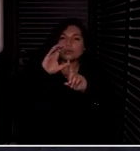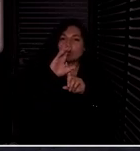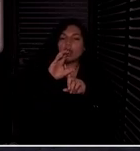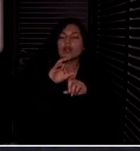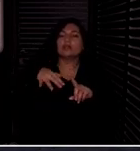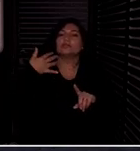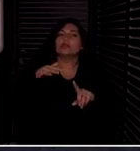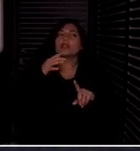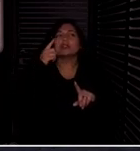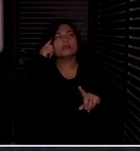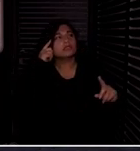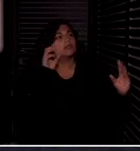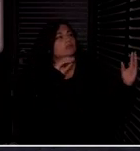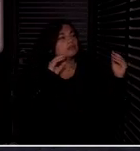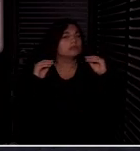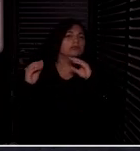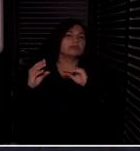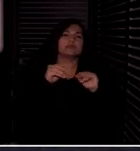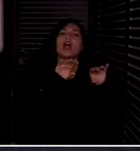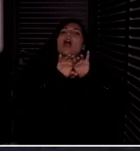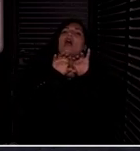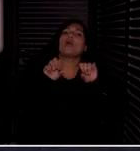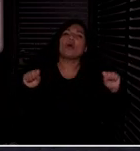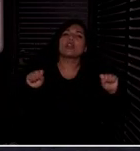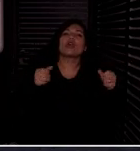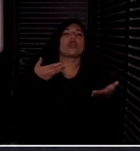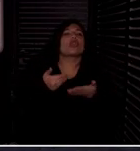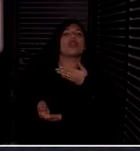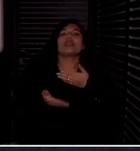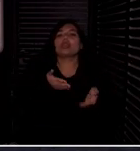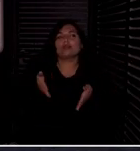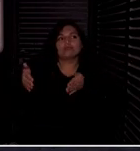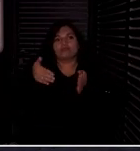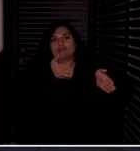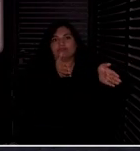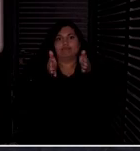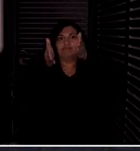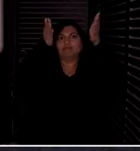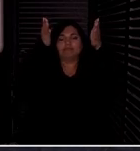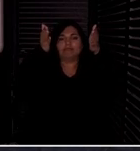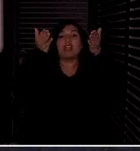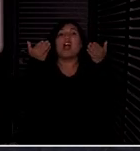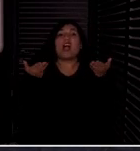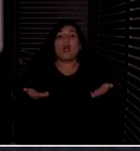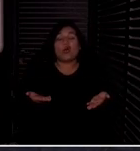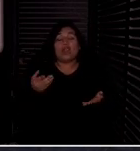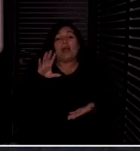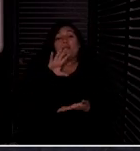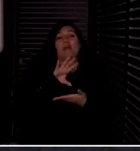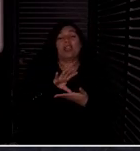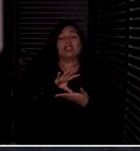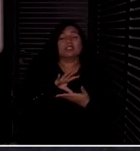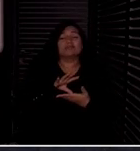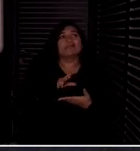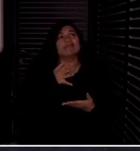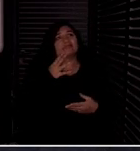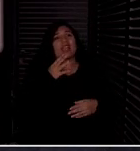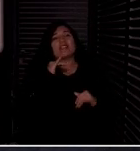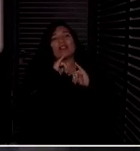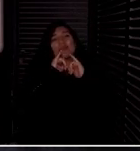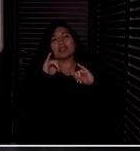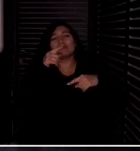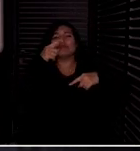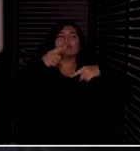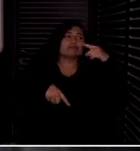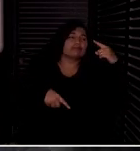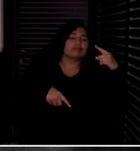no se suele hacer la mayoría de países. En nuestro país estamos ahora encerrados en el bucle de la desinformación, pero no se abre el dominio